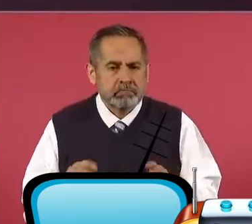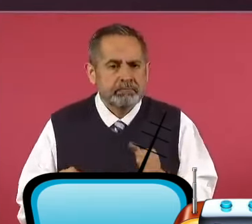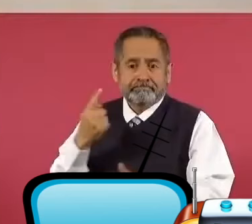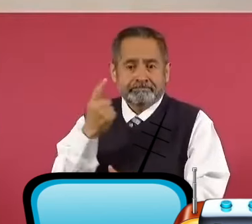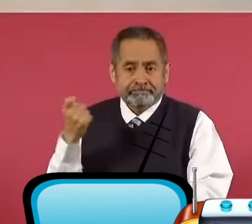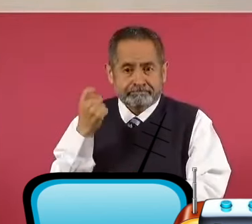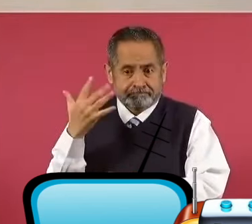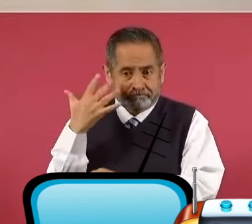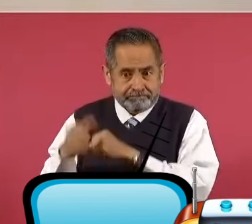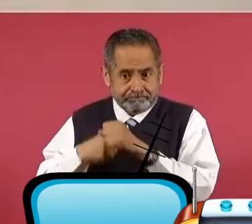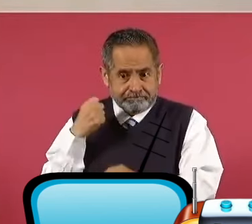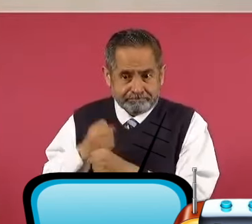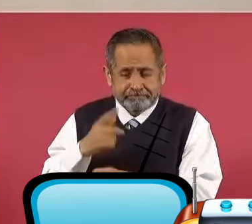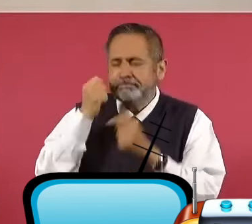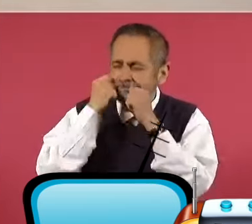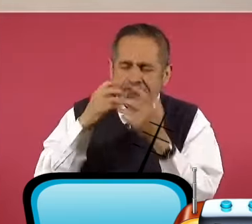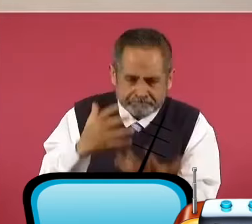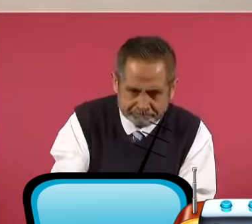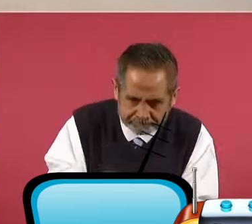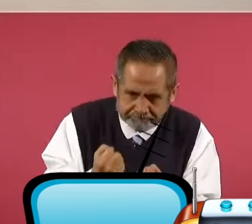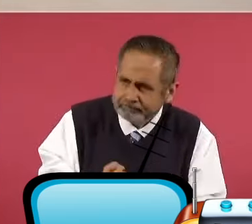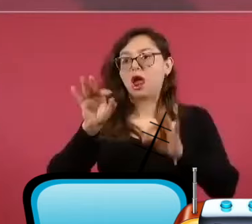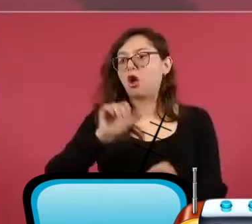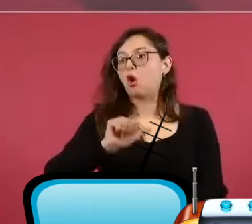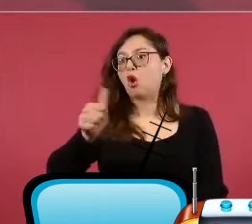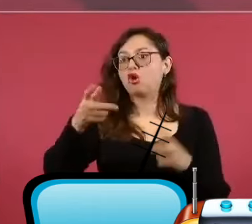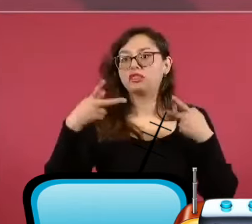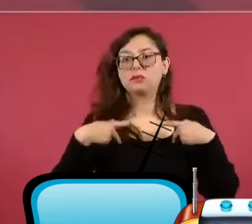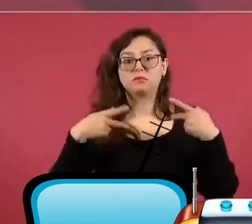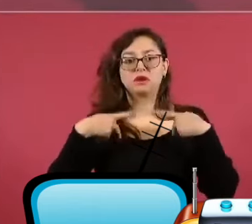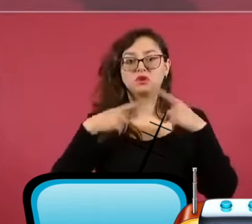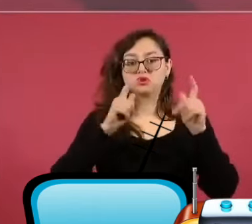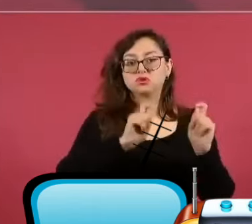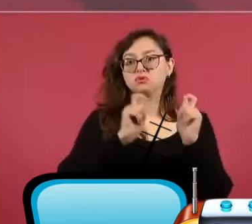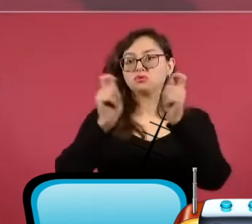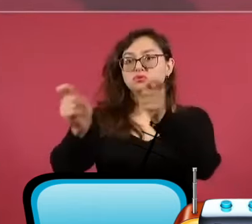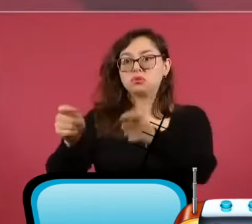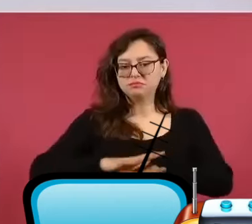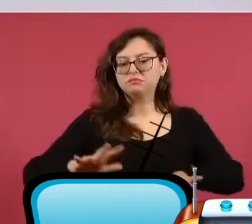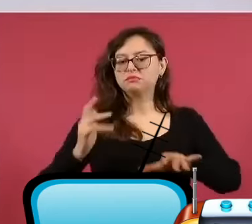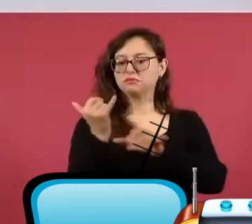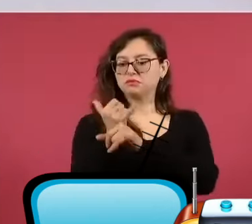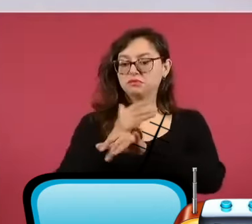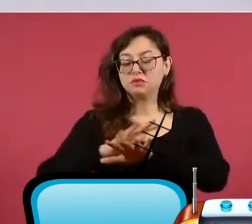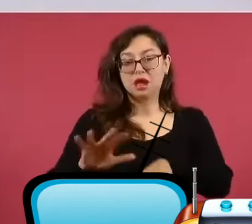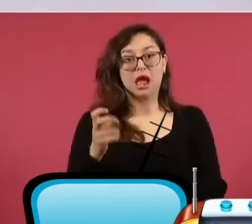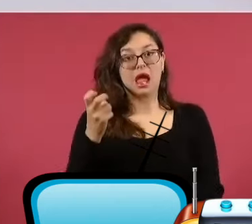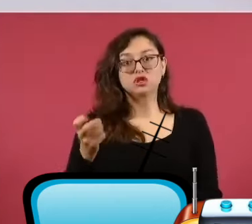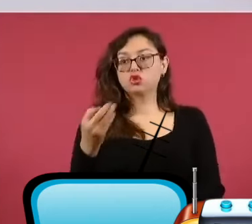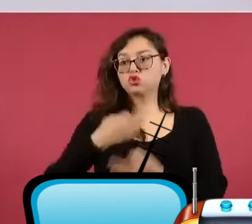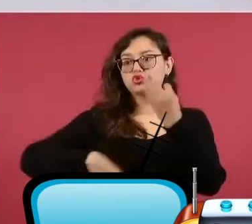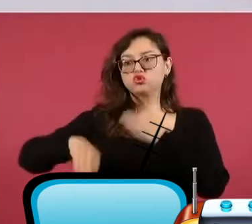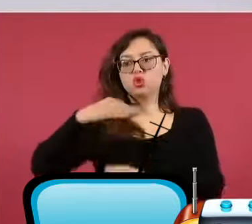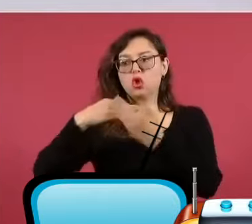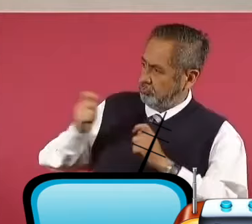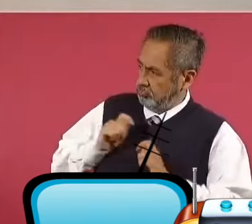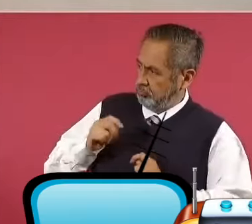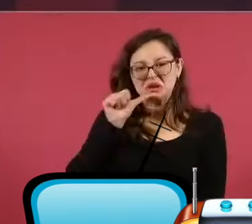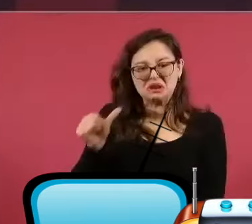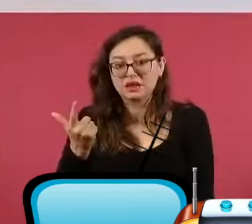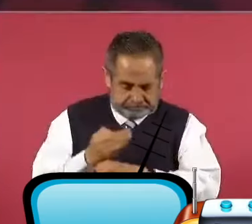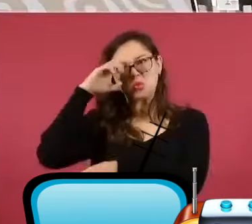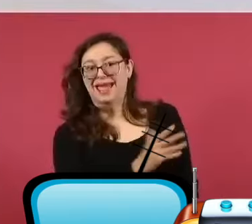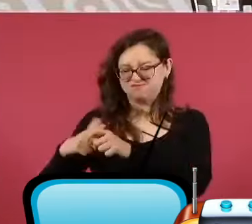el equipo de Latinus. En la misma se detalla cómo Beatriz Gutiérrez Müller, esposa de